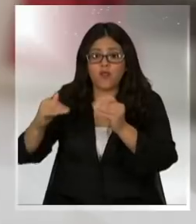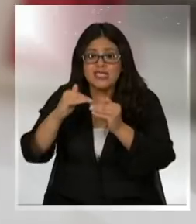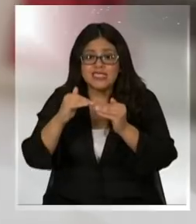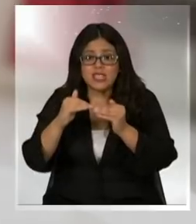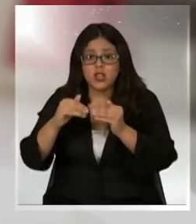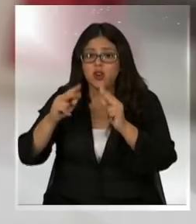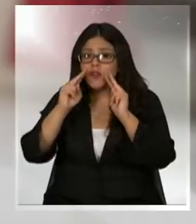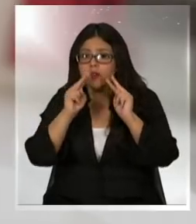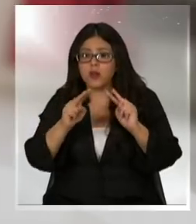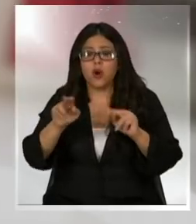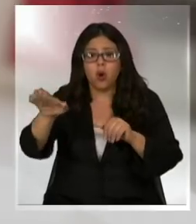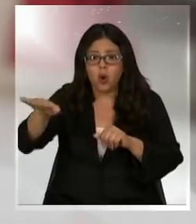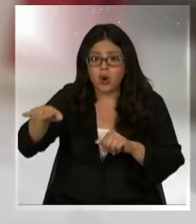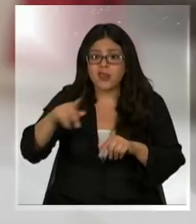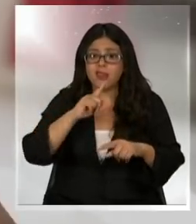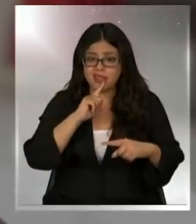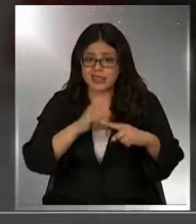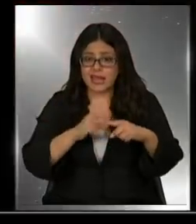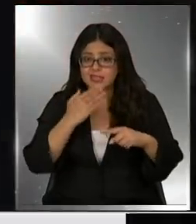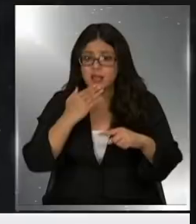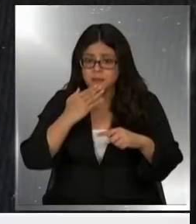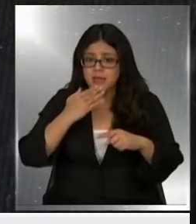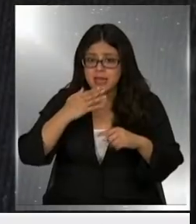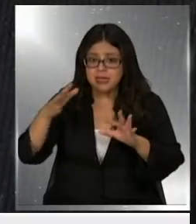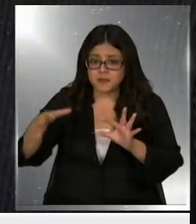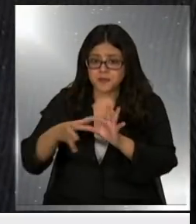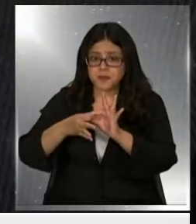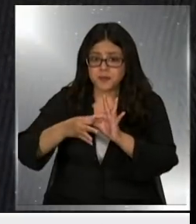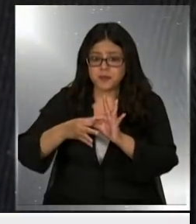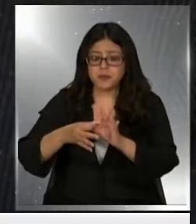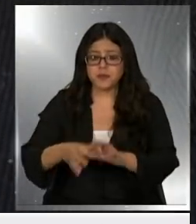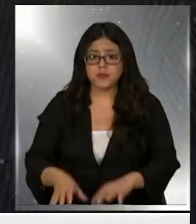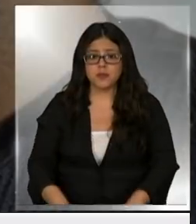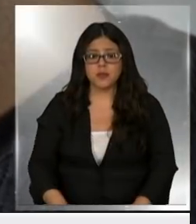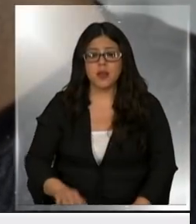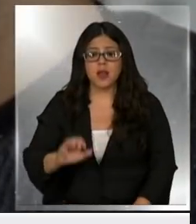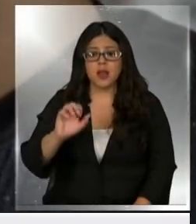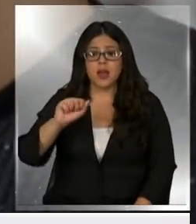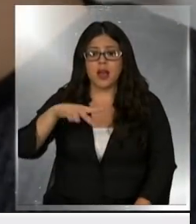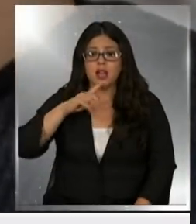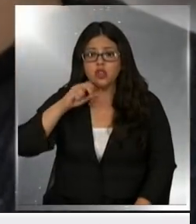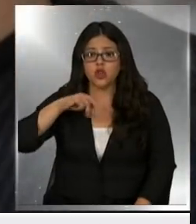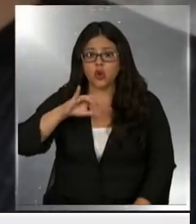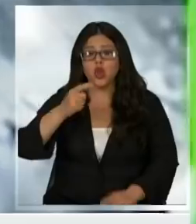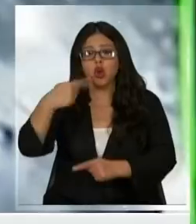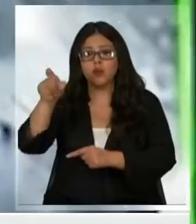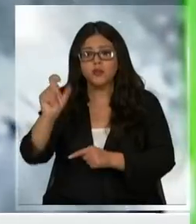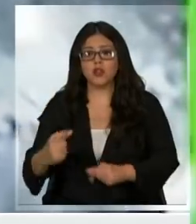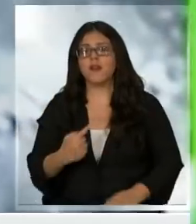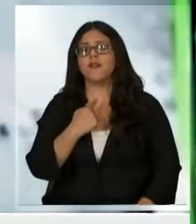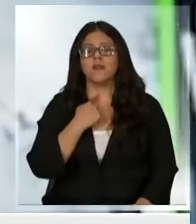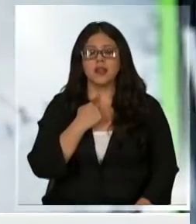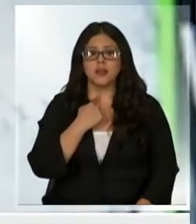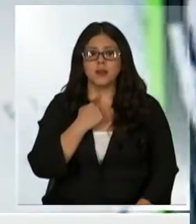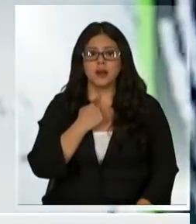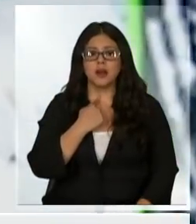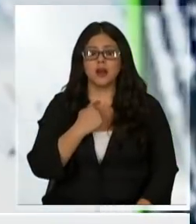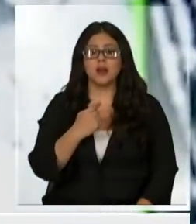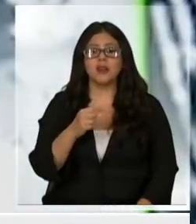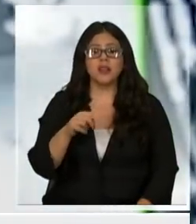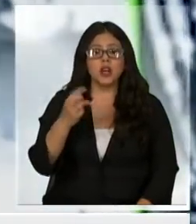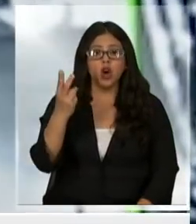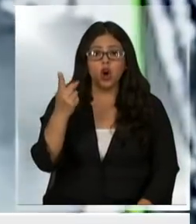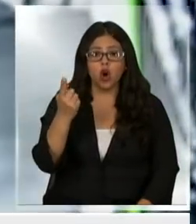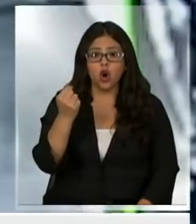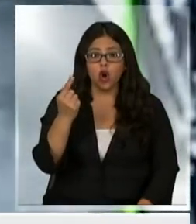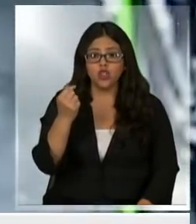todo eso, nos dijeron, el taxi también estaba con ellos. Antonio es otra víctima. Son las 23